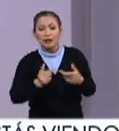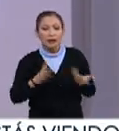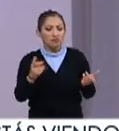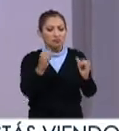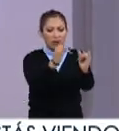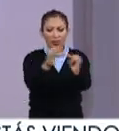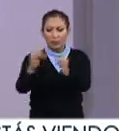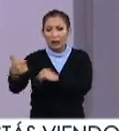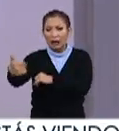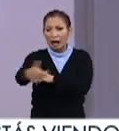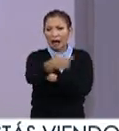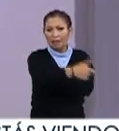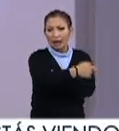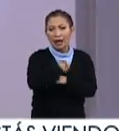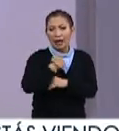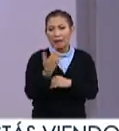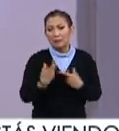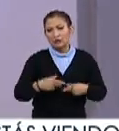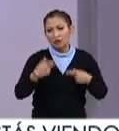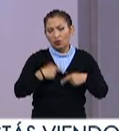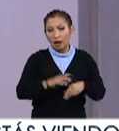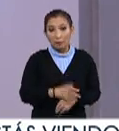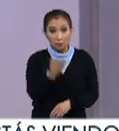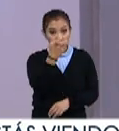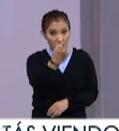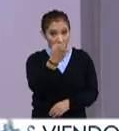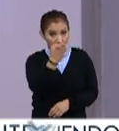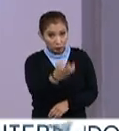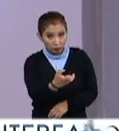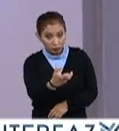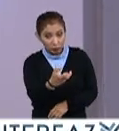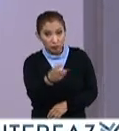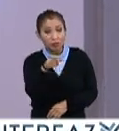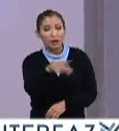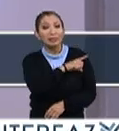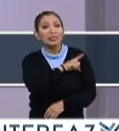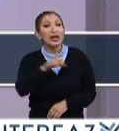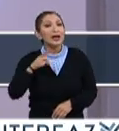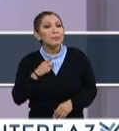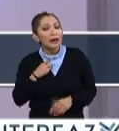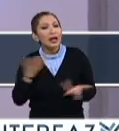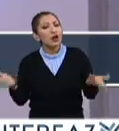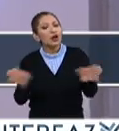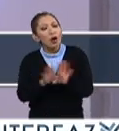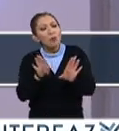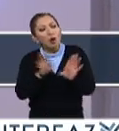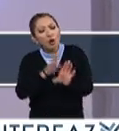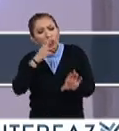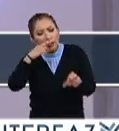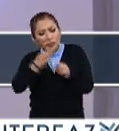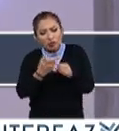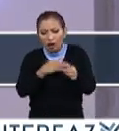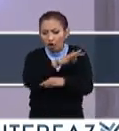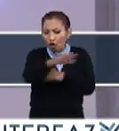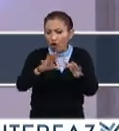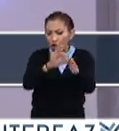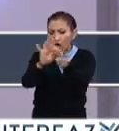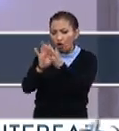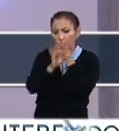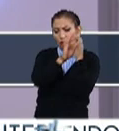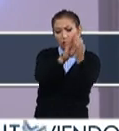personal individual de cada uno de los ciudadanos. Por ello mismo, se debe ser una responsabilidad colectiva